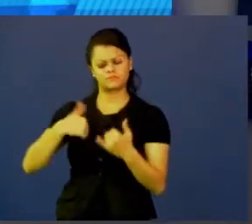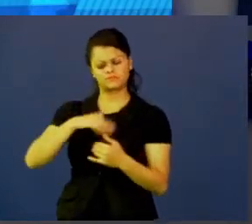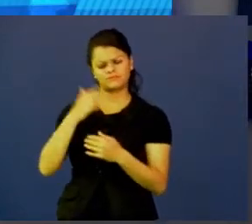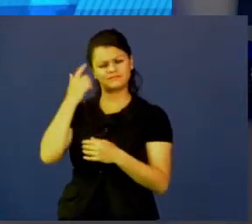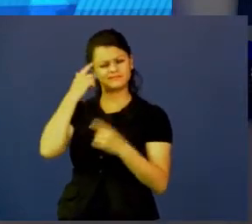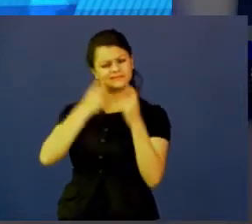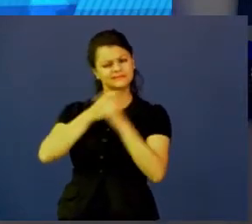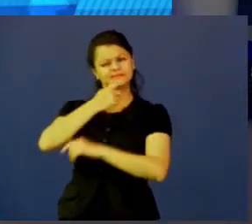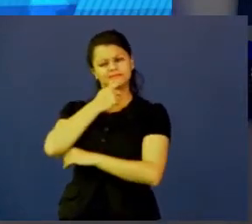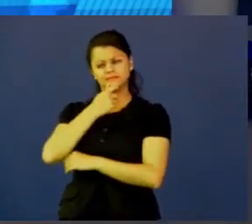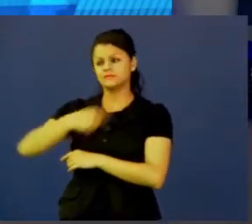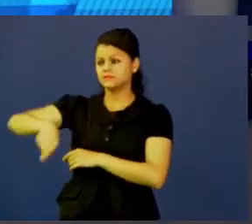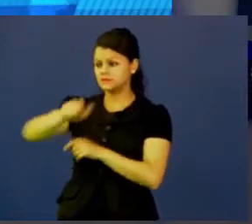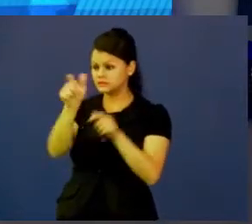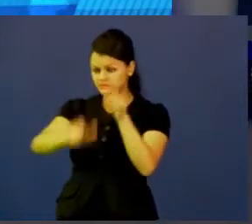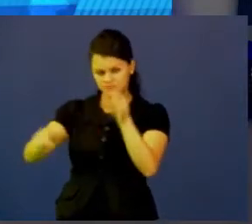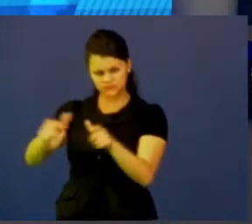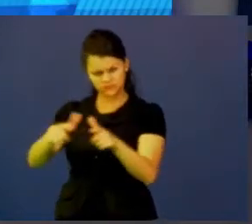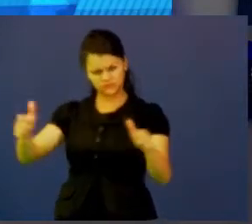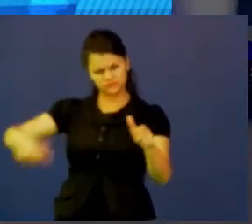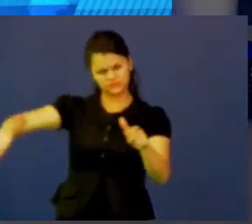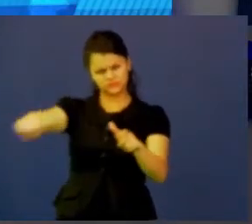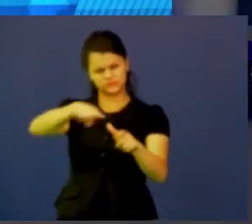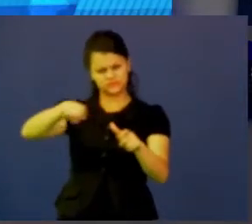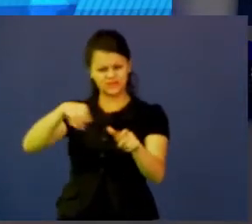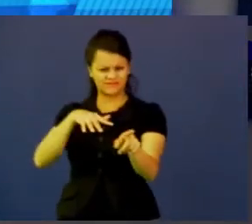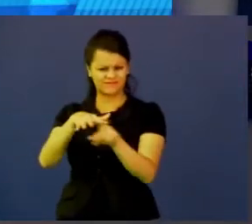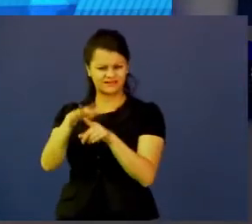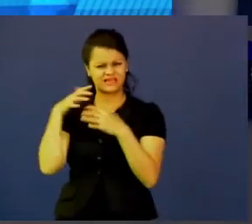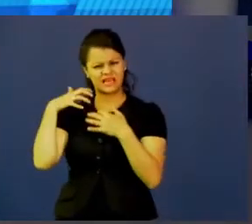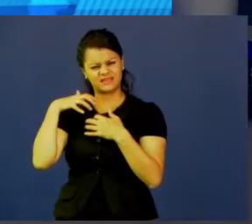de alfabetización digital para este combo de personas.